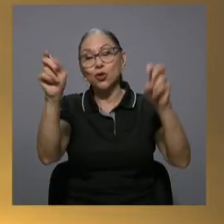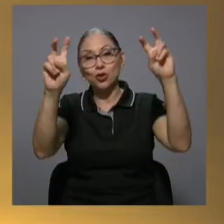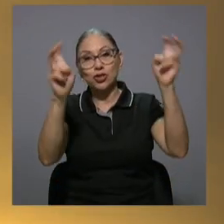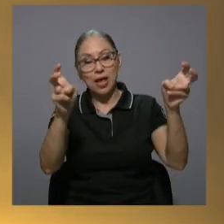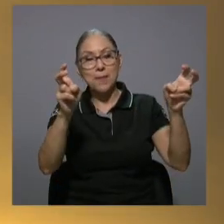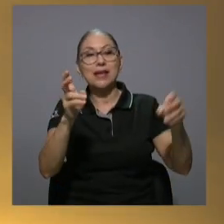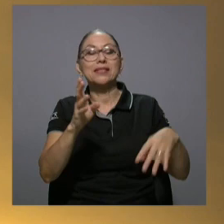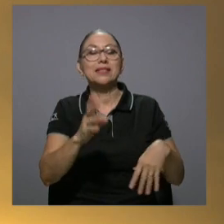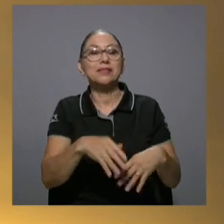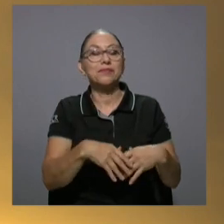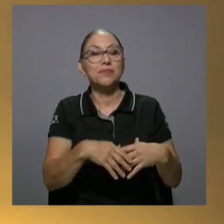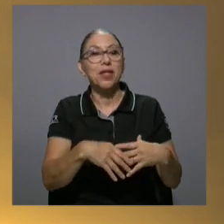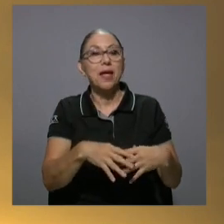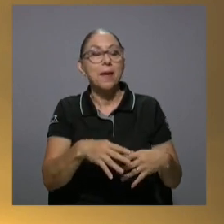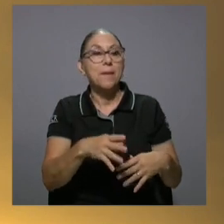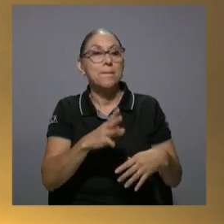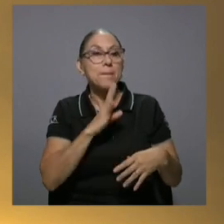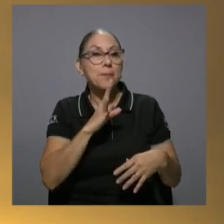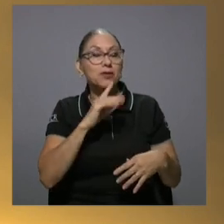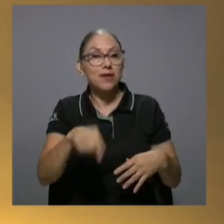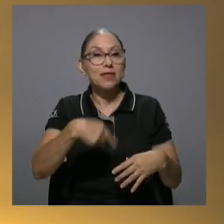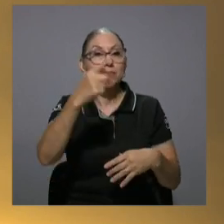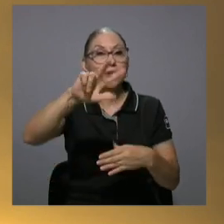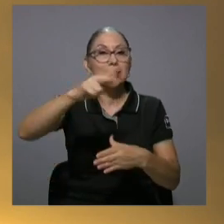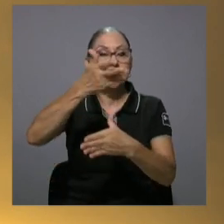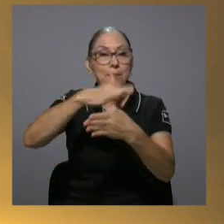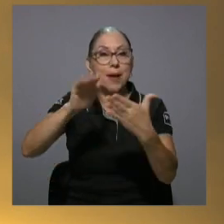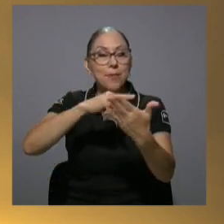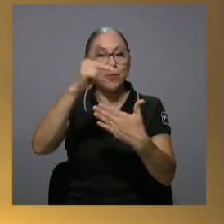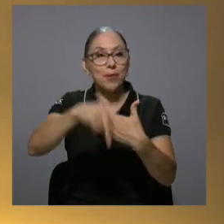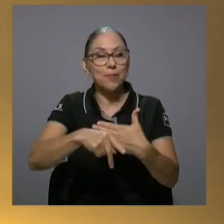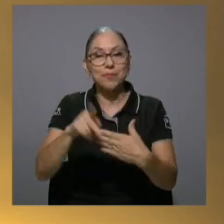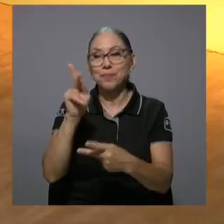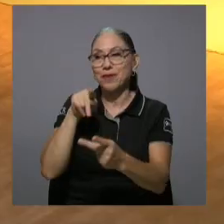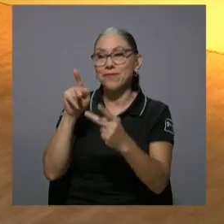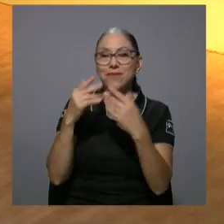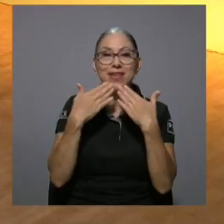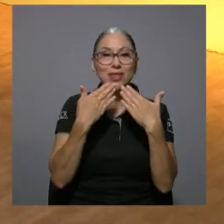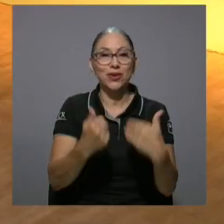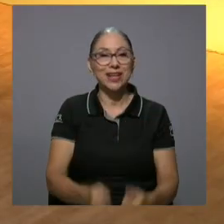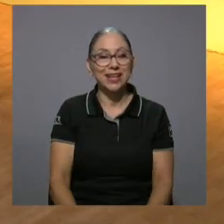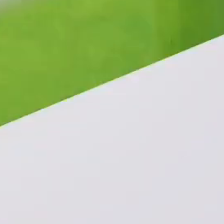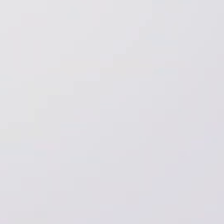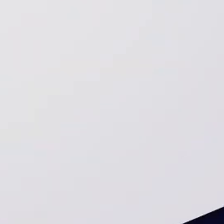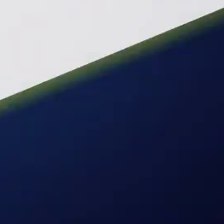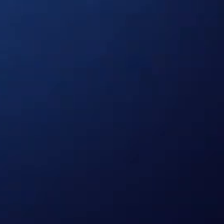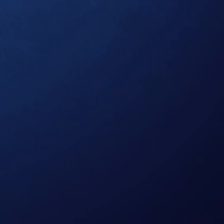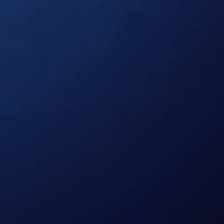iremos al tercero y último segmento. Perfecto. Gracias.